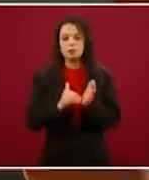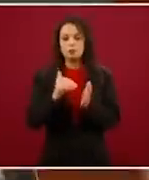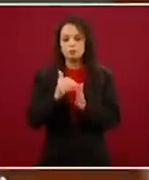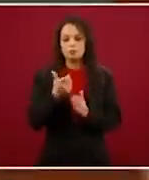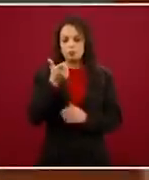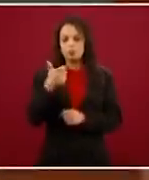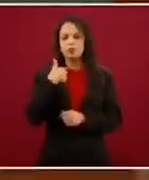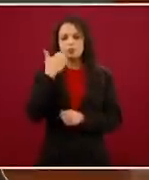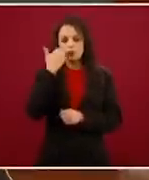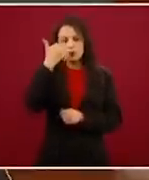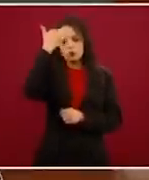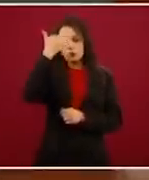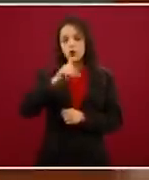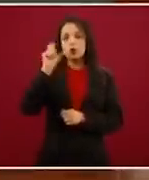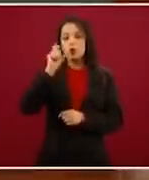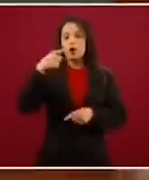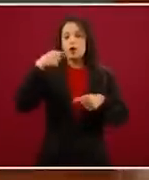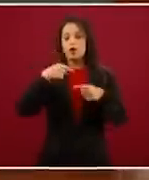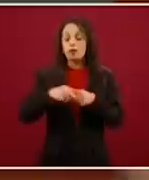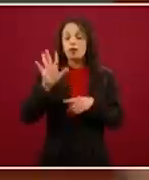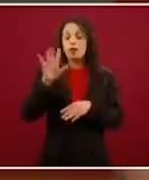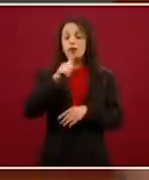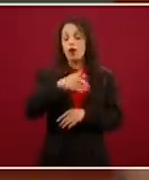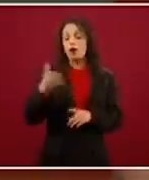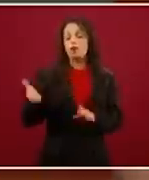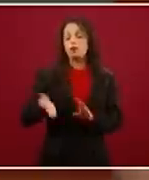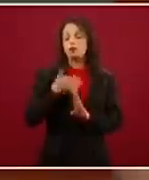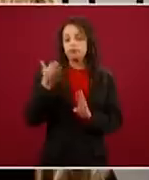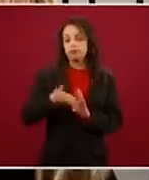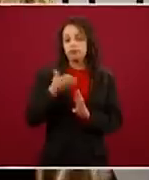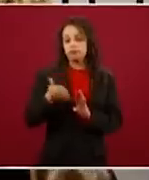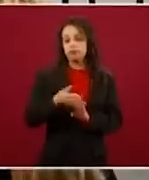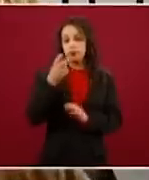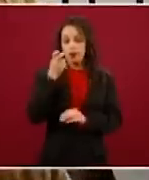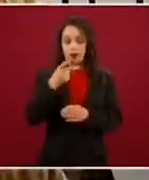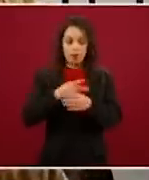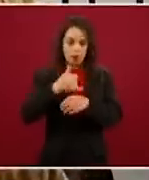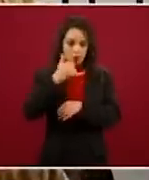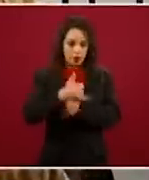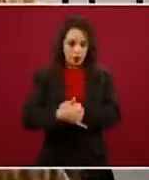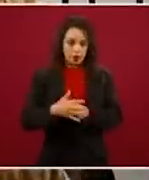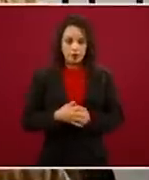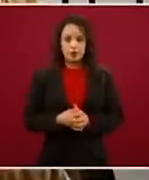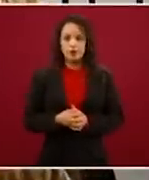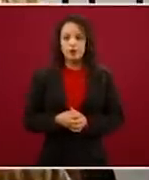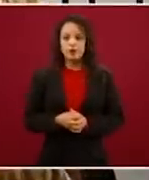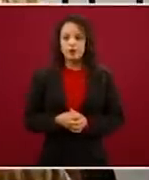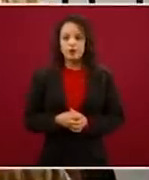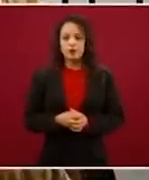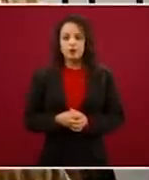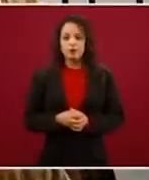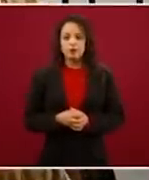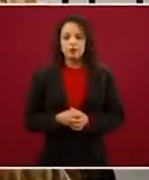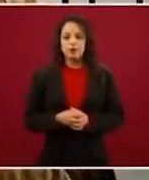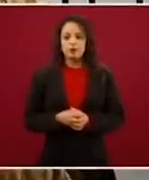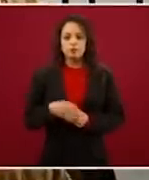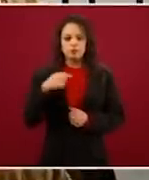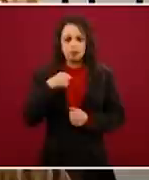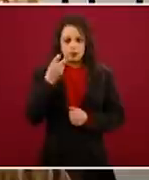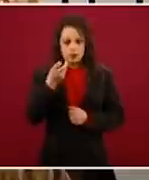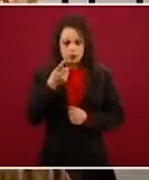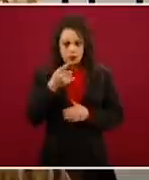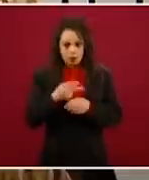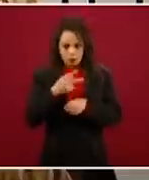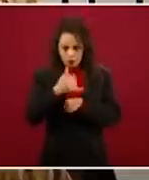cuándo se va a empezar a construir este proyecto. Bueno, yo no hablé de ese proyecto.